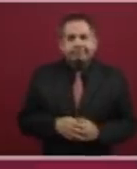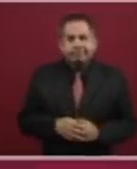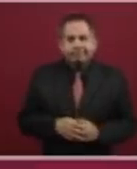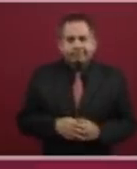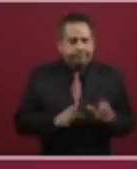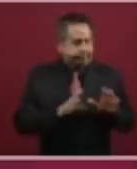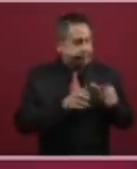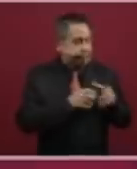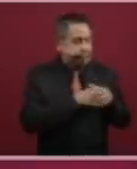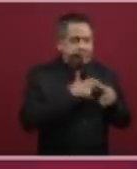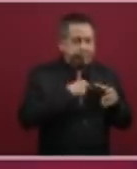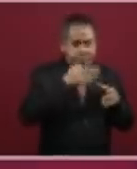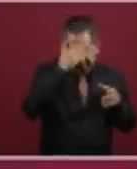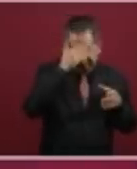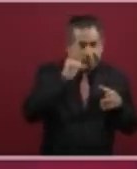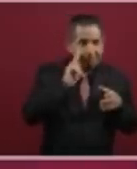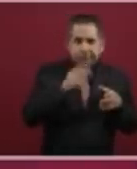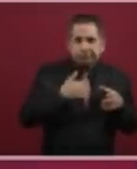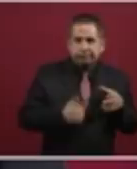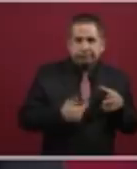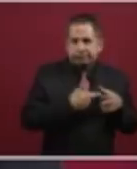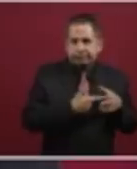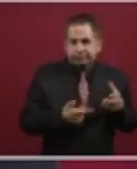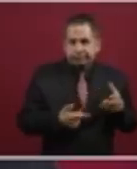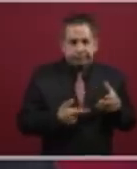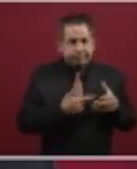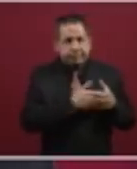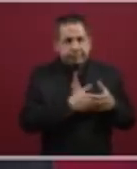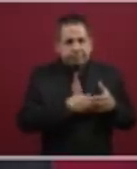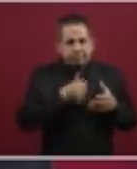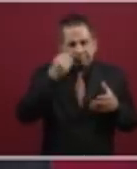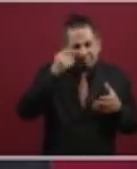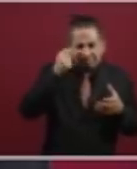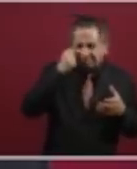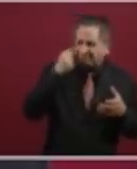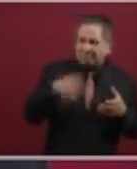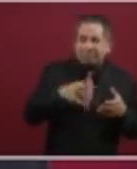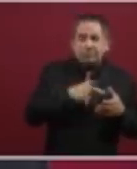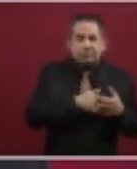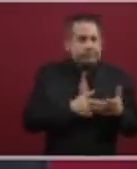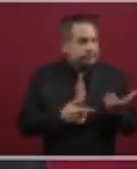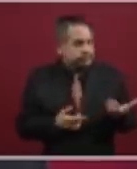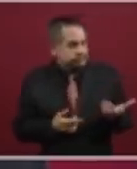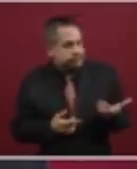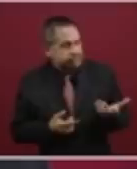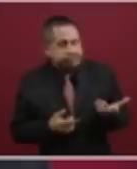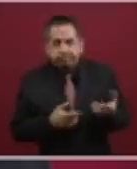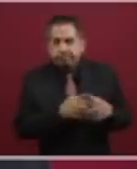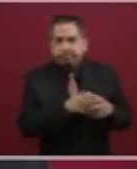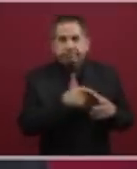no alcanzan a entenderlo, y si lo entienden no les importa. Y además,